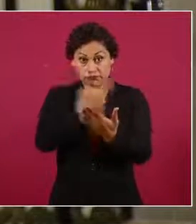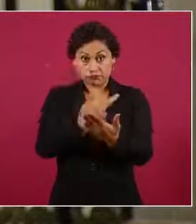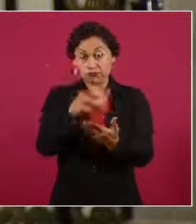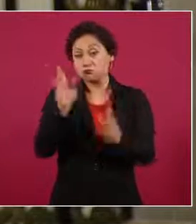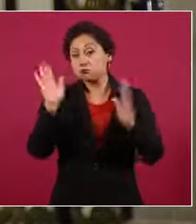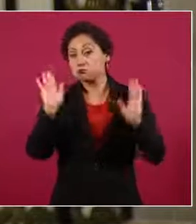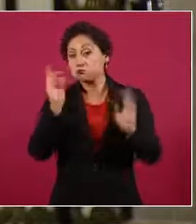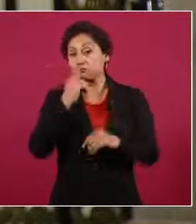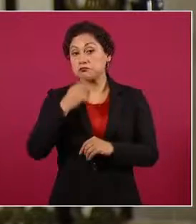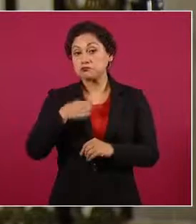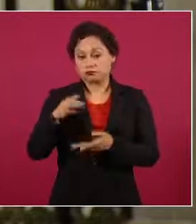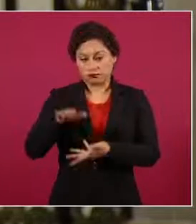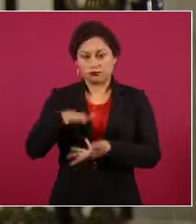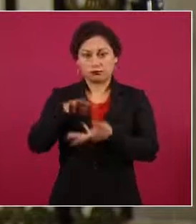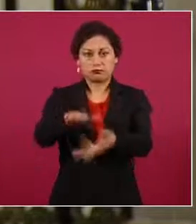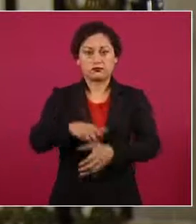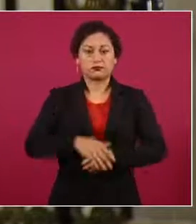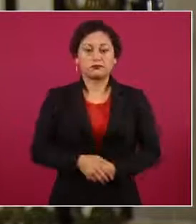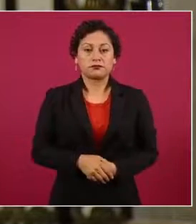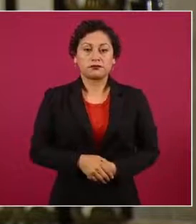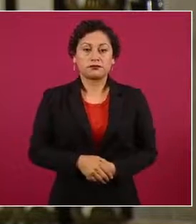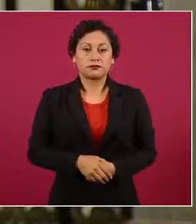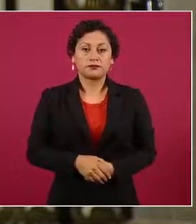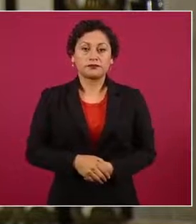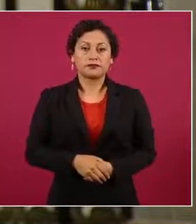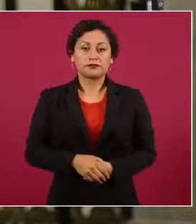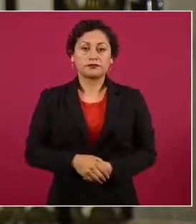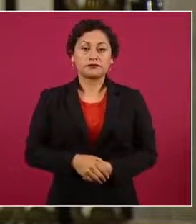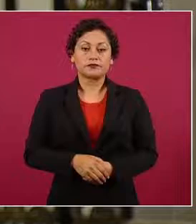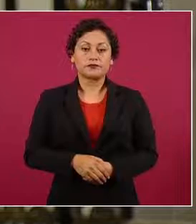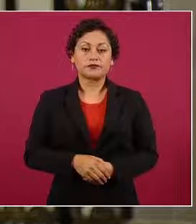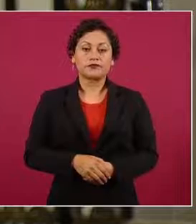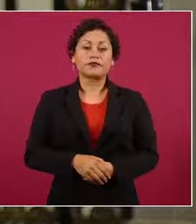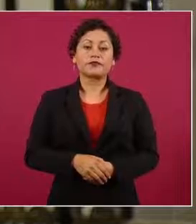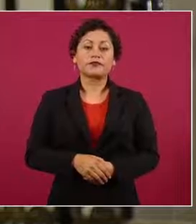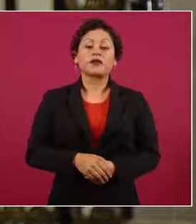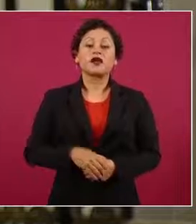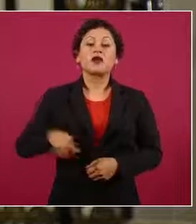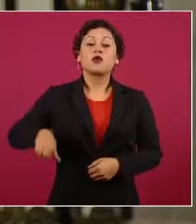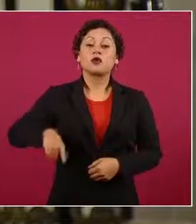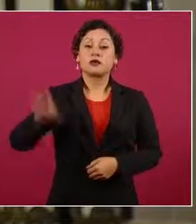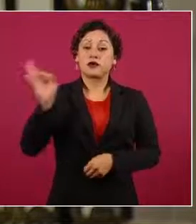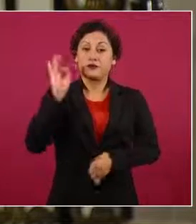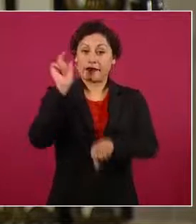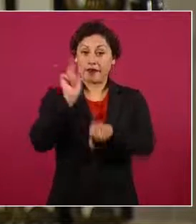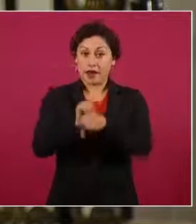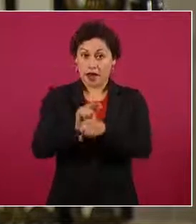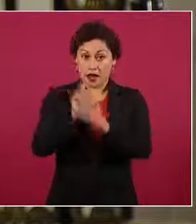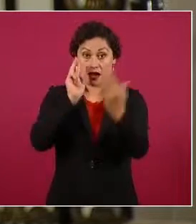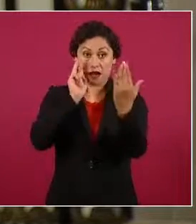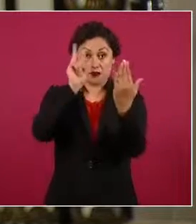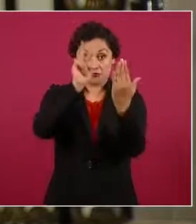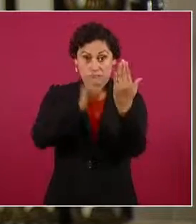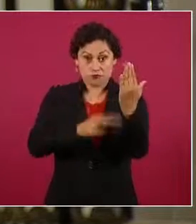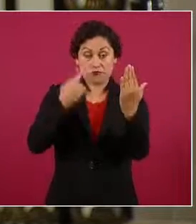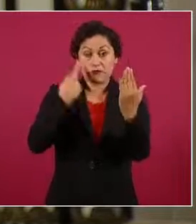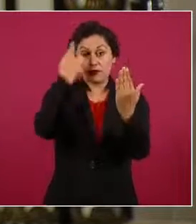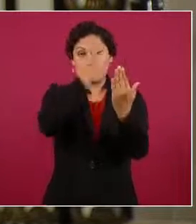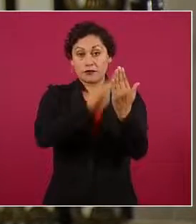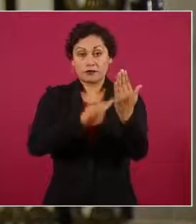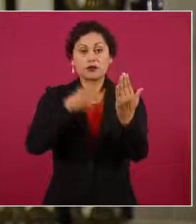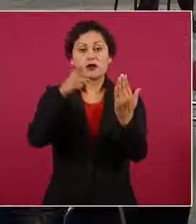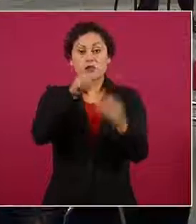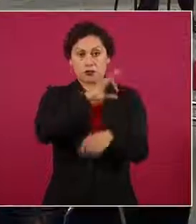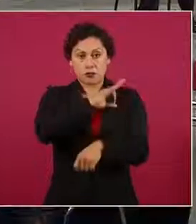cuando usted me diga. Como resultado de estas revisiones del gobierno federal, podría tomar acciones por las malas acciones